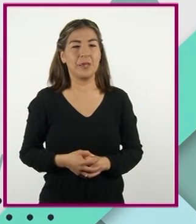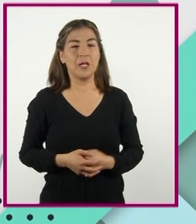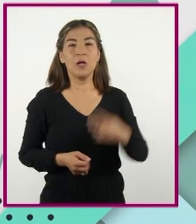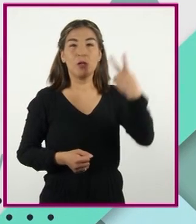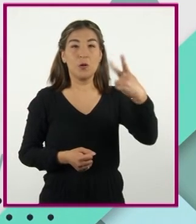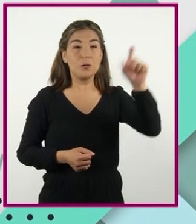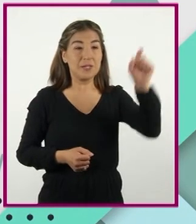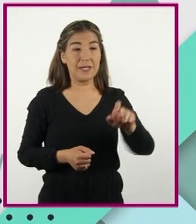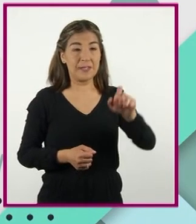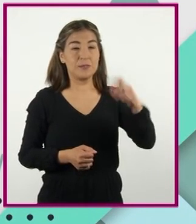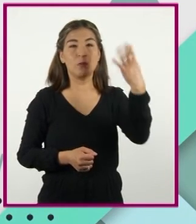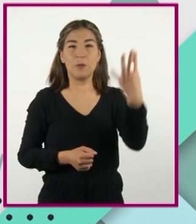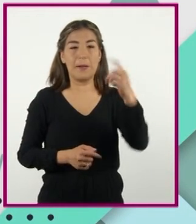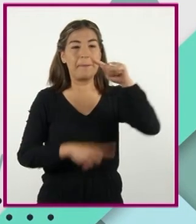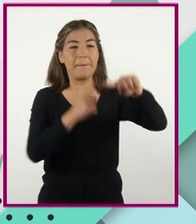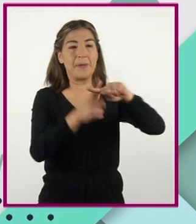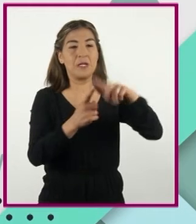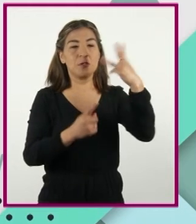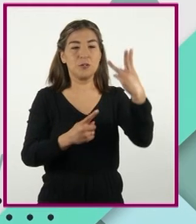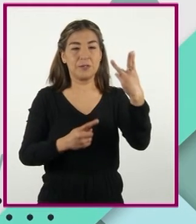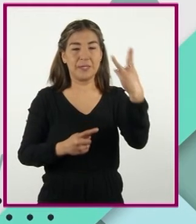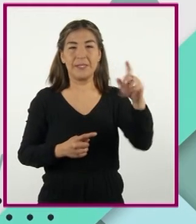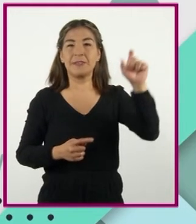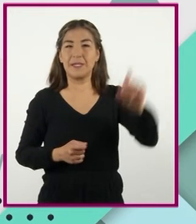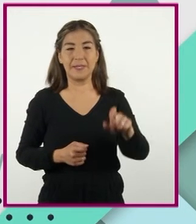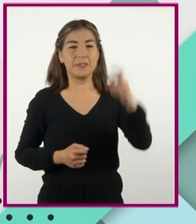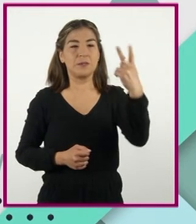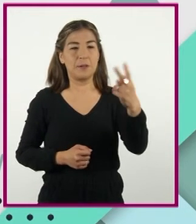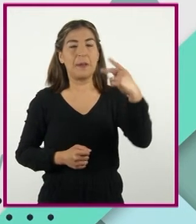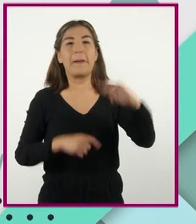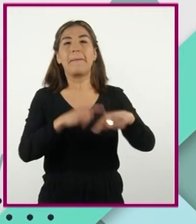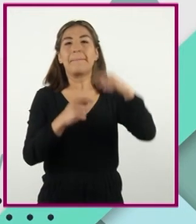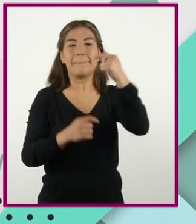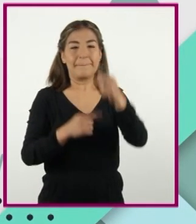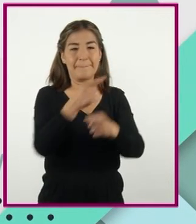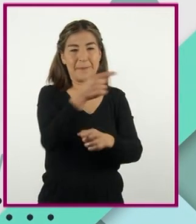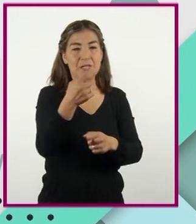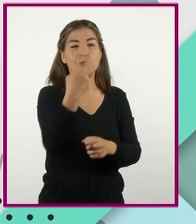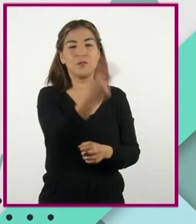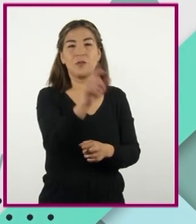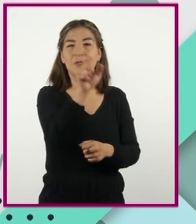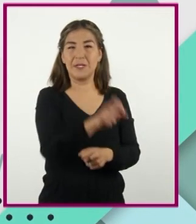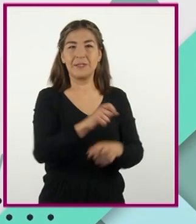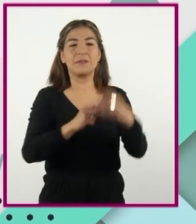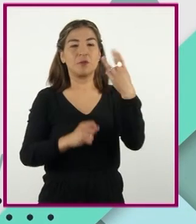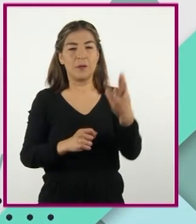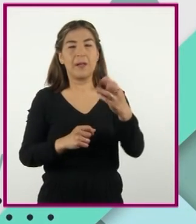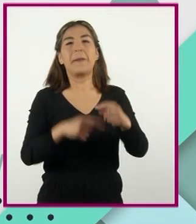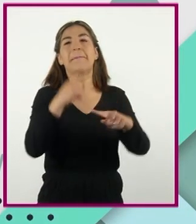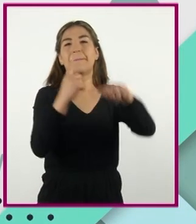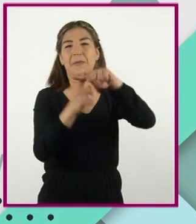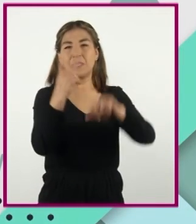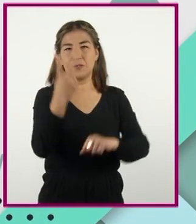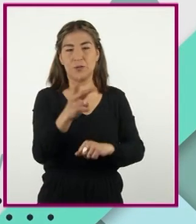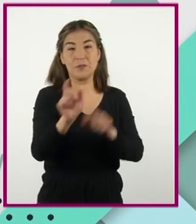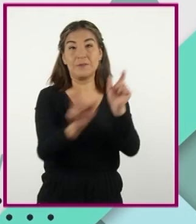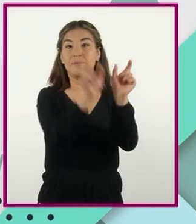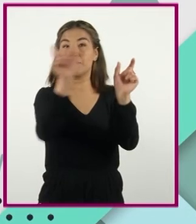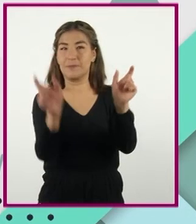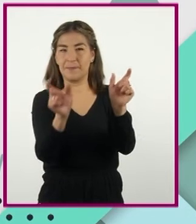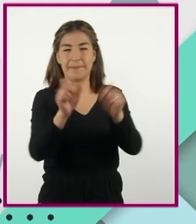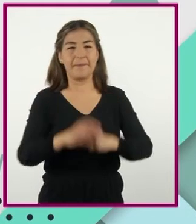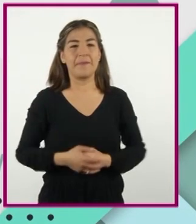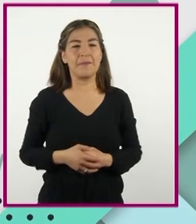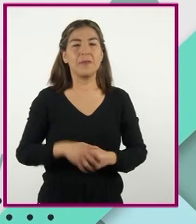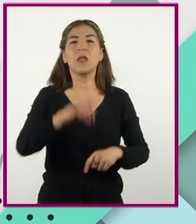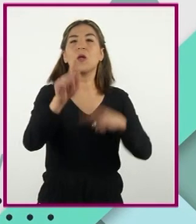2x a la cuarta más 3x al cuadrado menos 2x al cubo más 2. En el segundo polinomio se multiplica